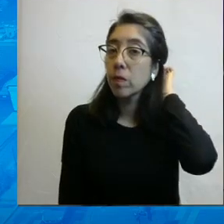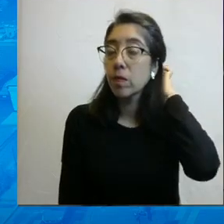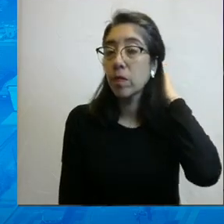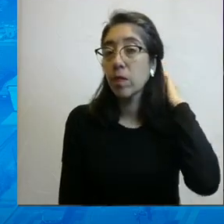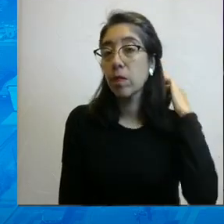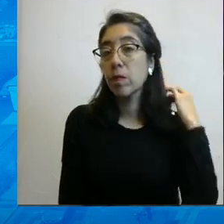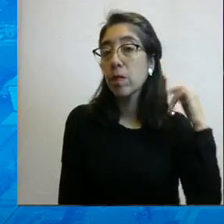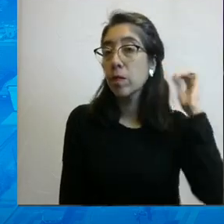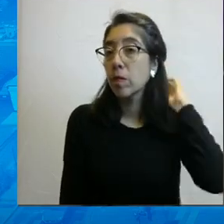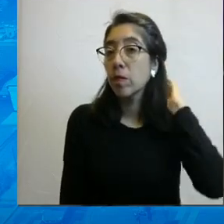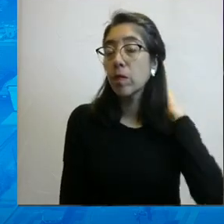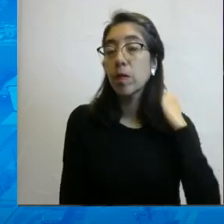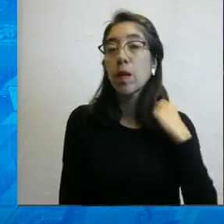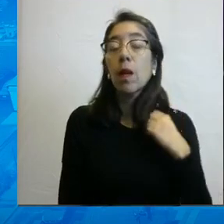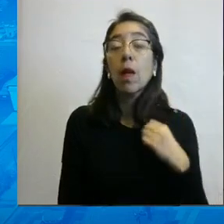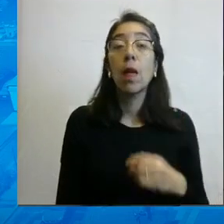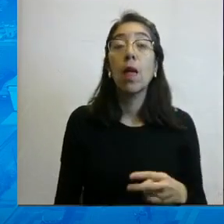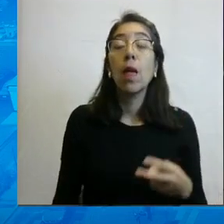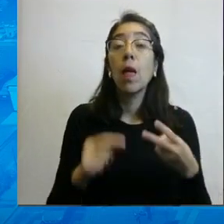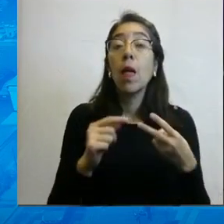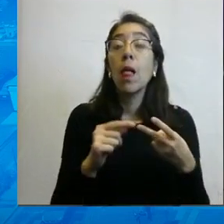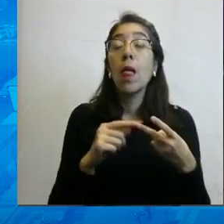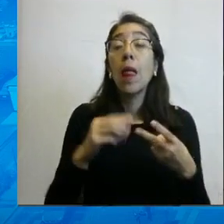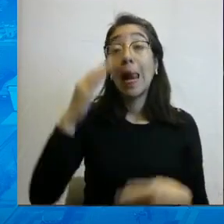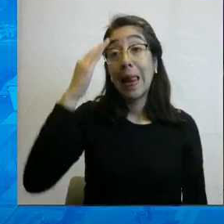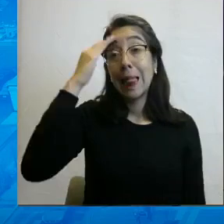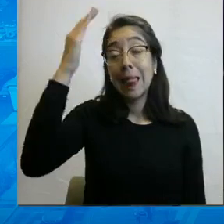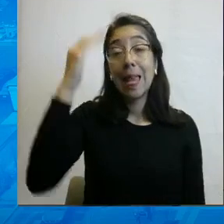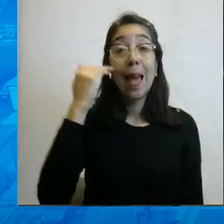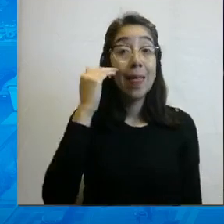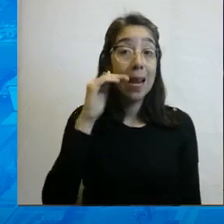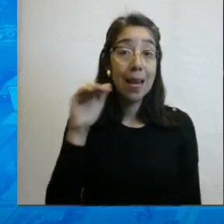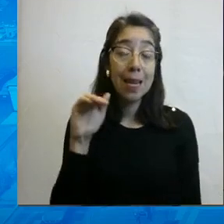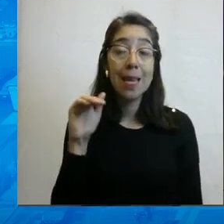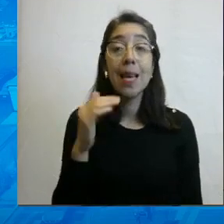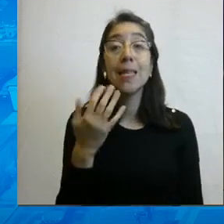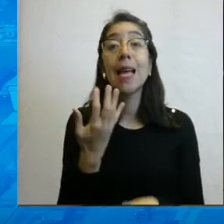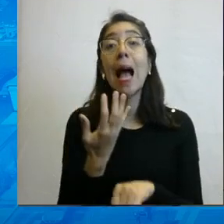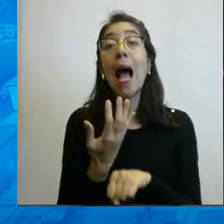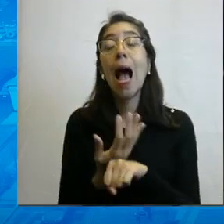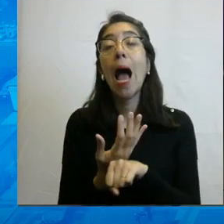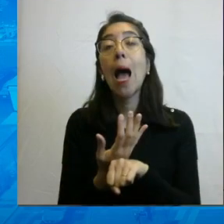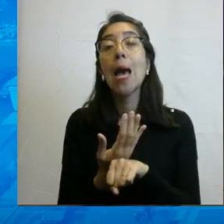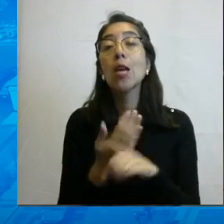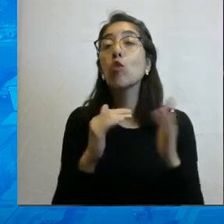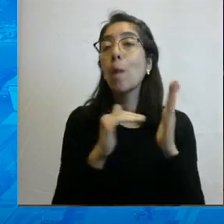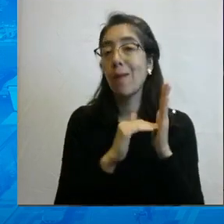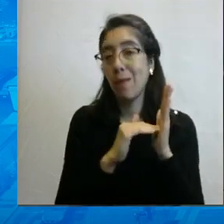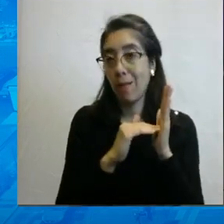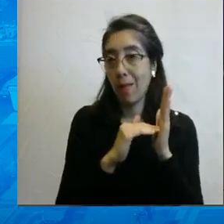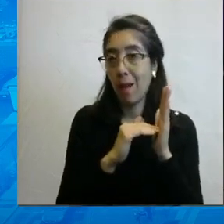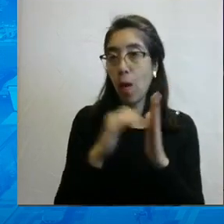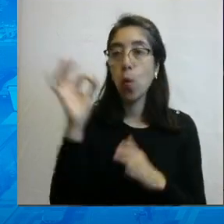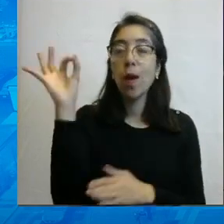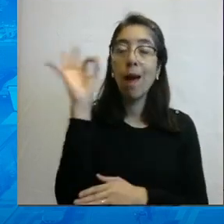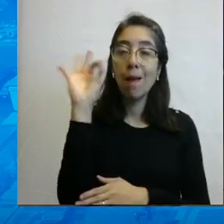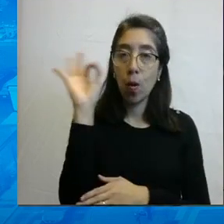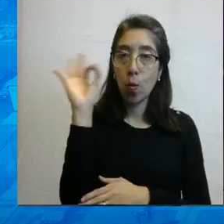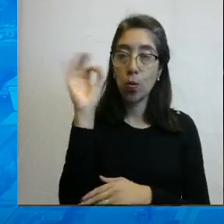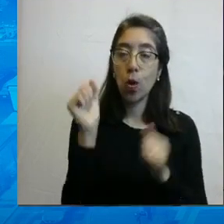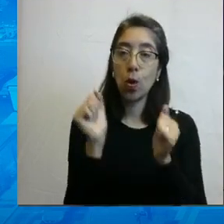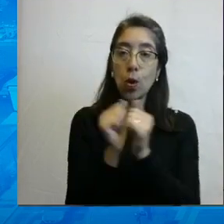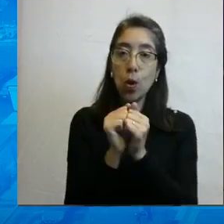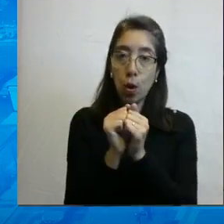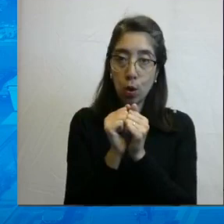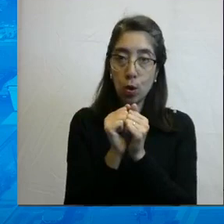de del Día de la Niñez, está pendiente aún la reunión con la corporación. Yo creo que es importante que nosotros los concejales tengamos esa reunión con el